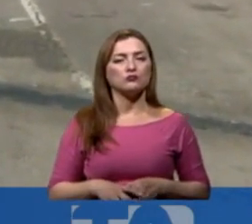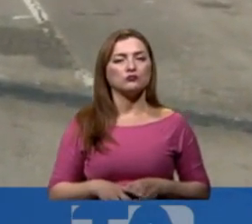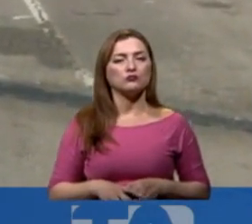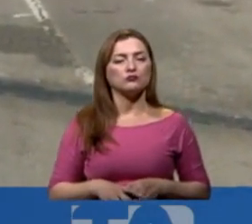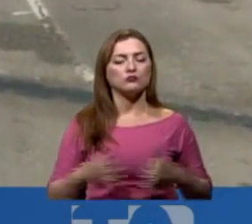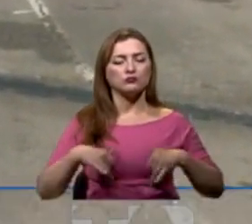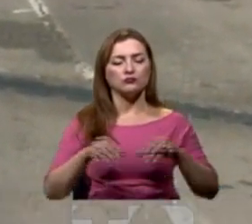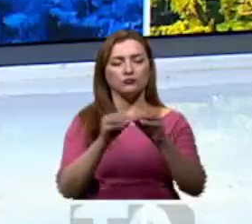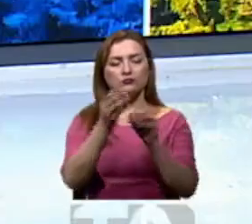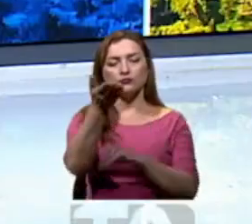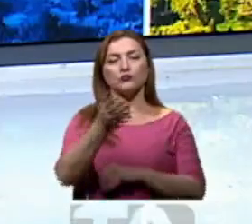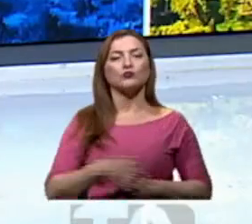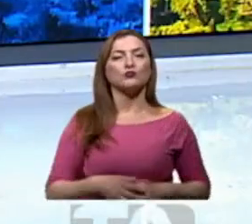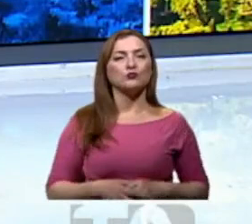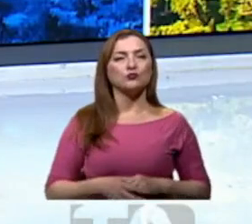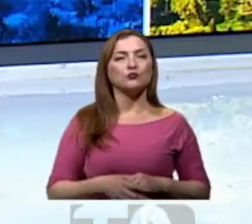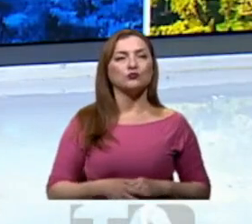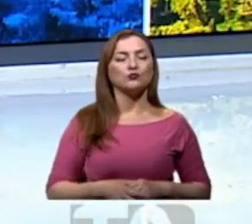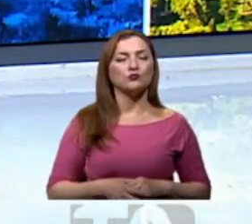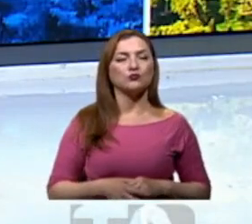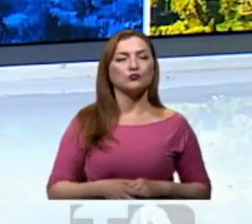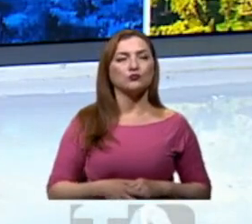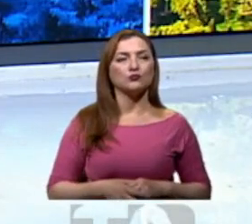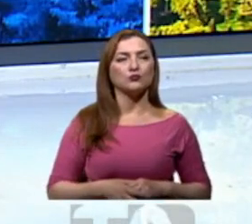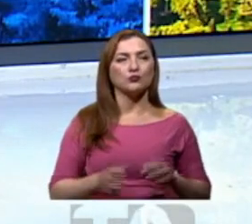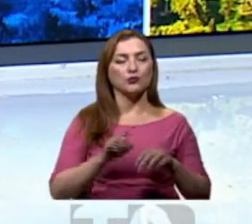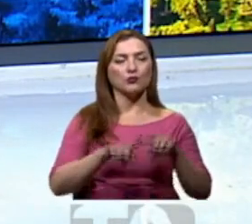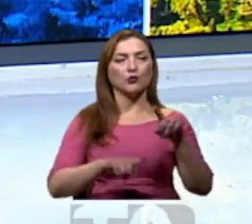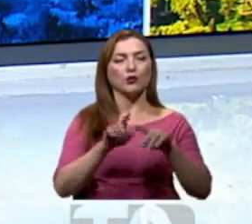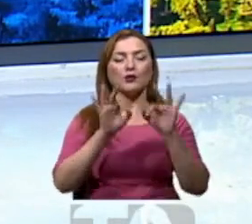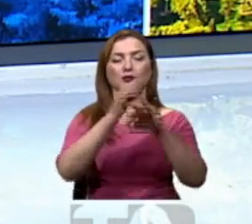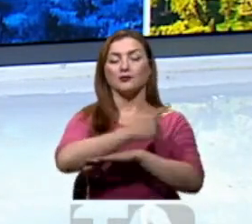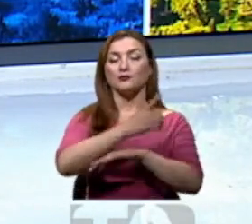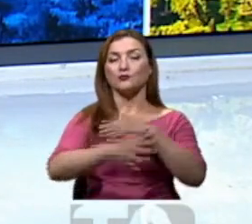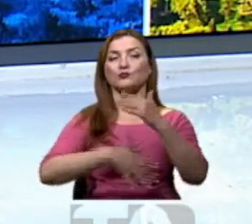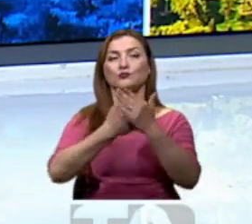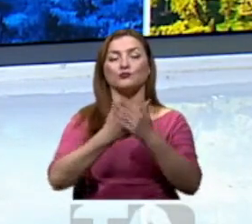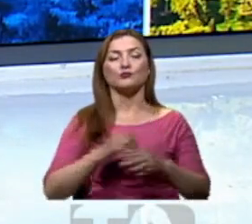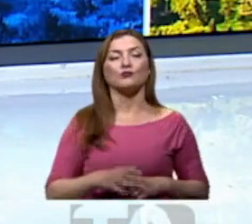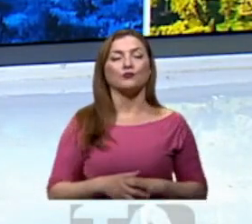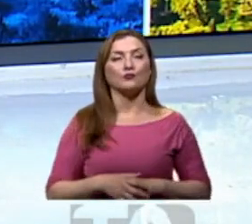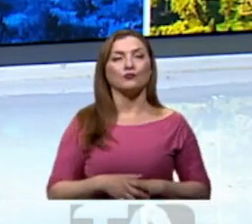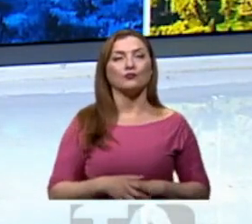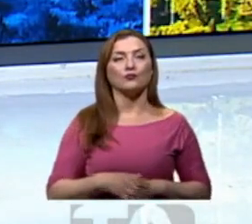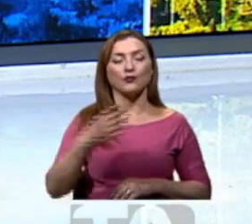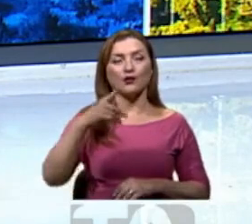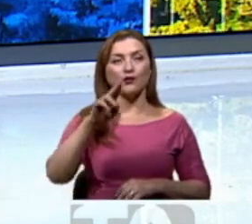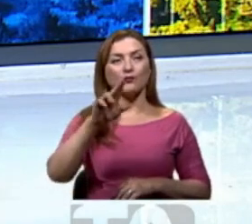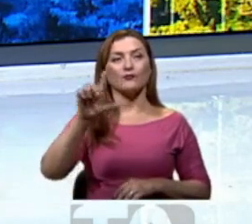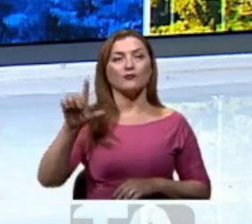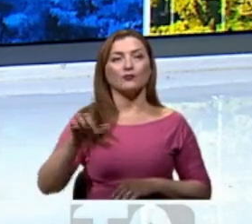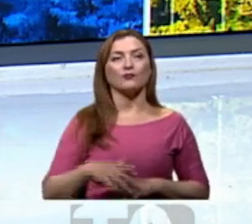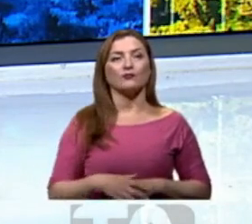esta información, regreso a estudios. Andrea, Gabriela, ustedes con más, amigos. Un excelente día para todos. Para ti también, Paul, un excelente